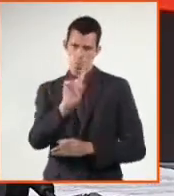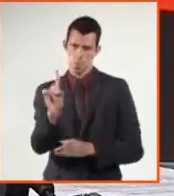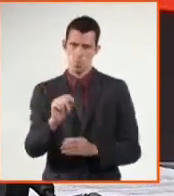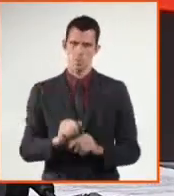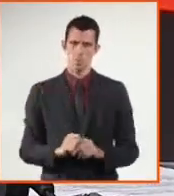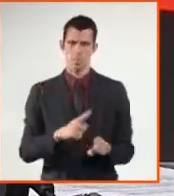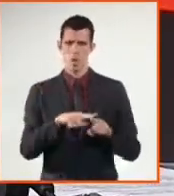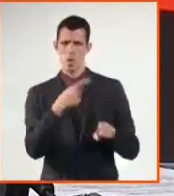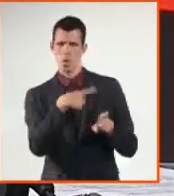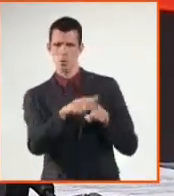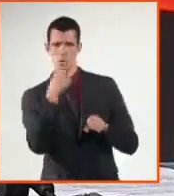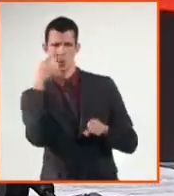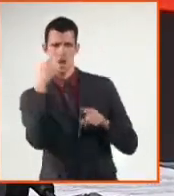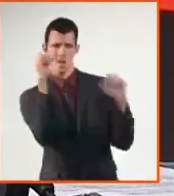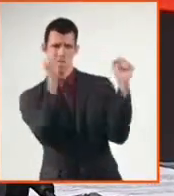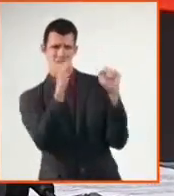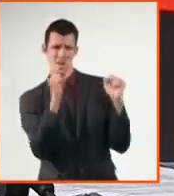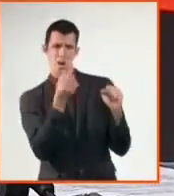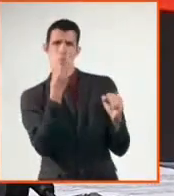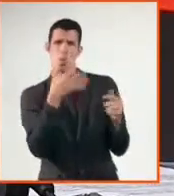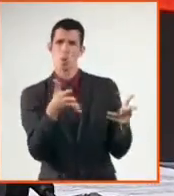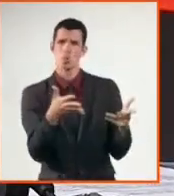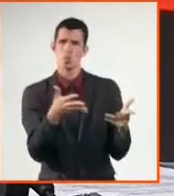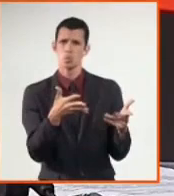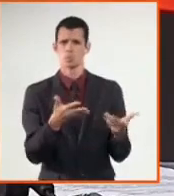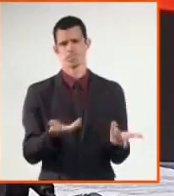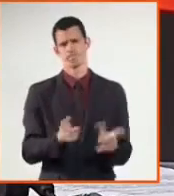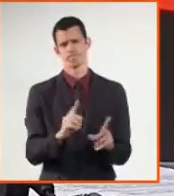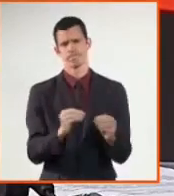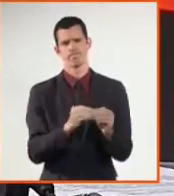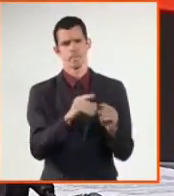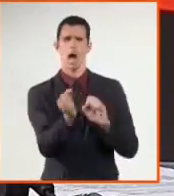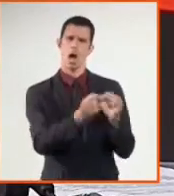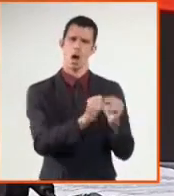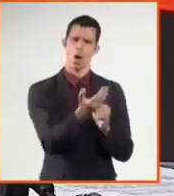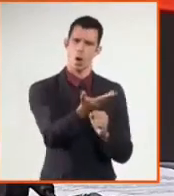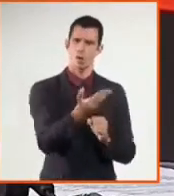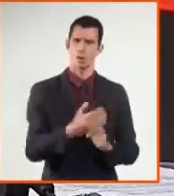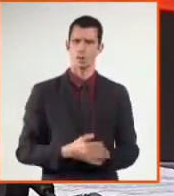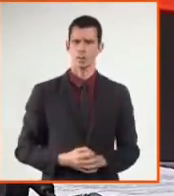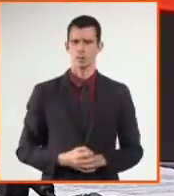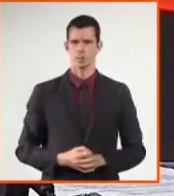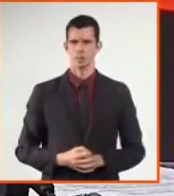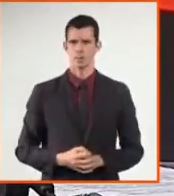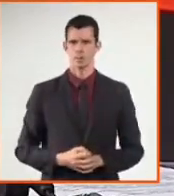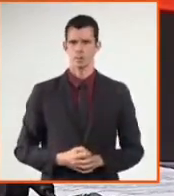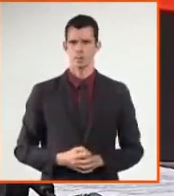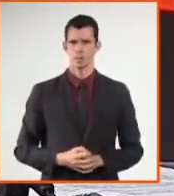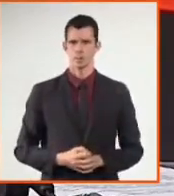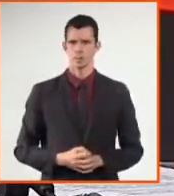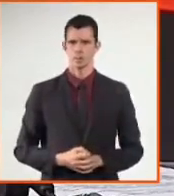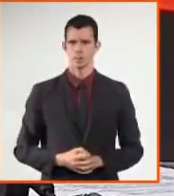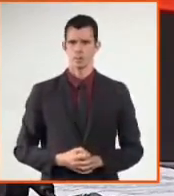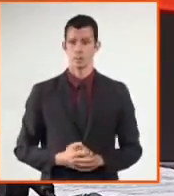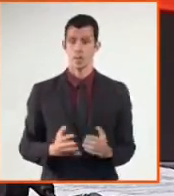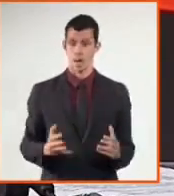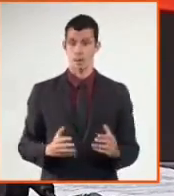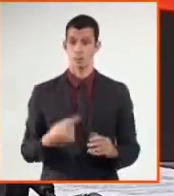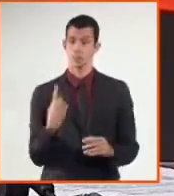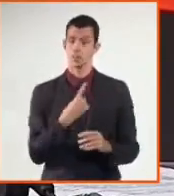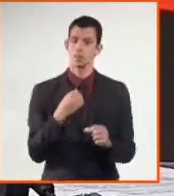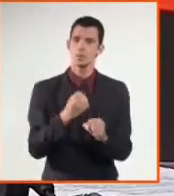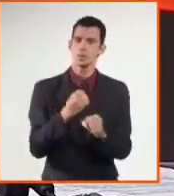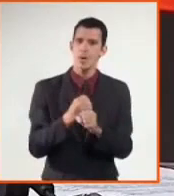decir que esta y otras medidas siempre se van a implementar con un solo objetivo eliminar el